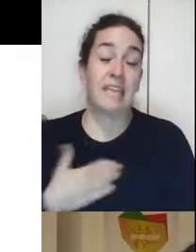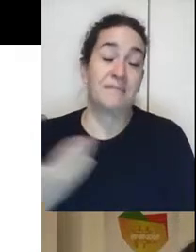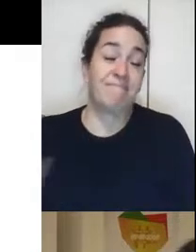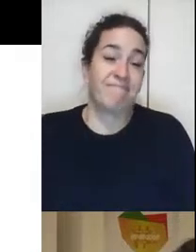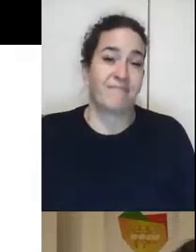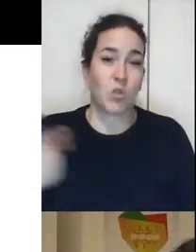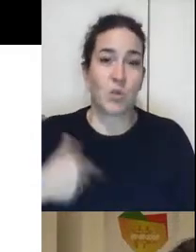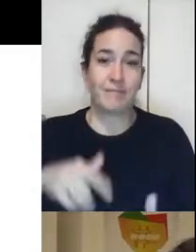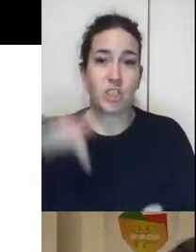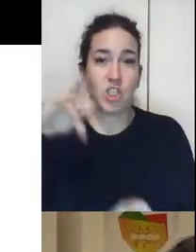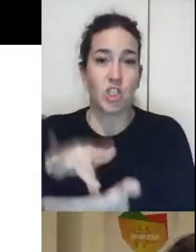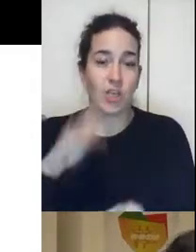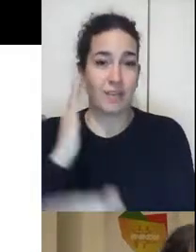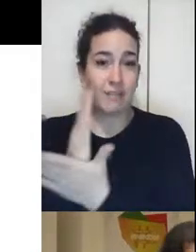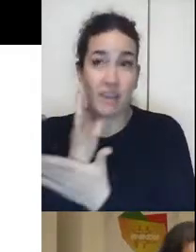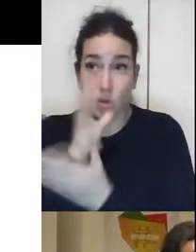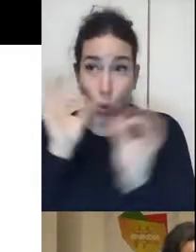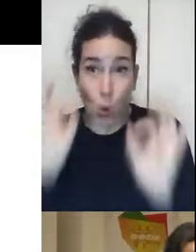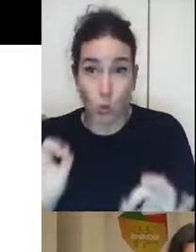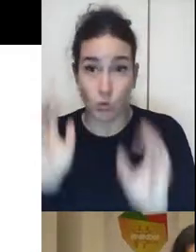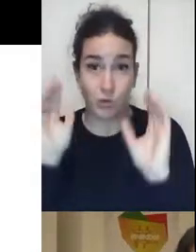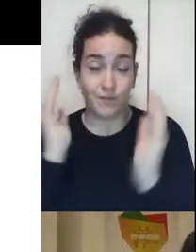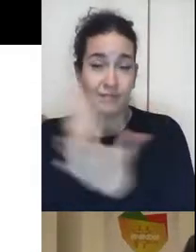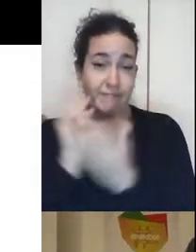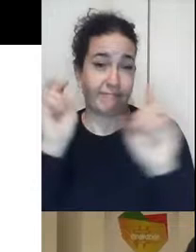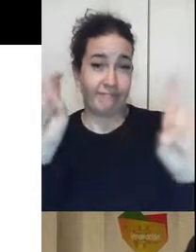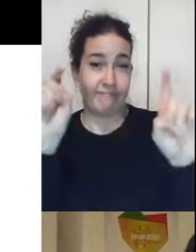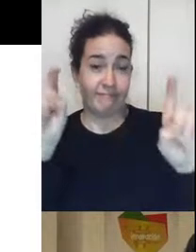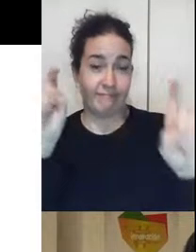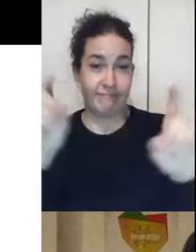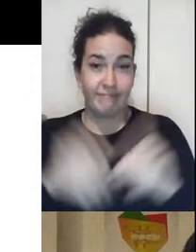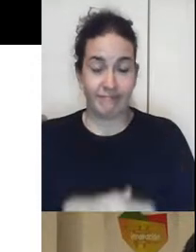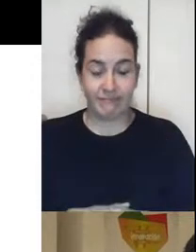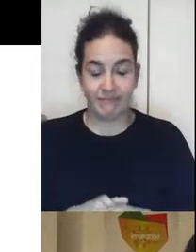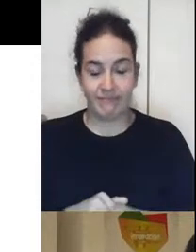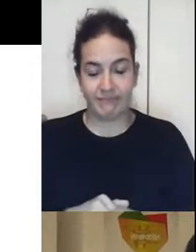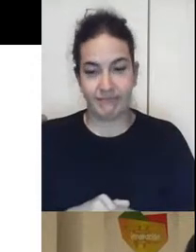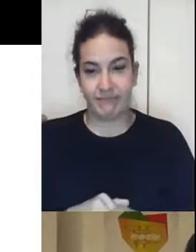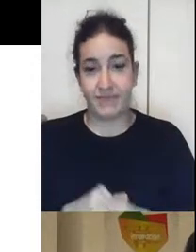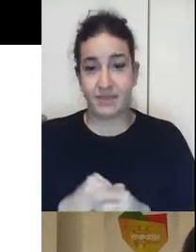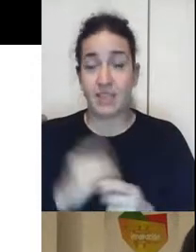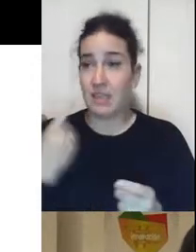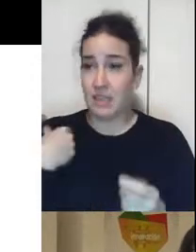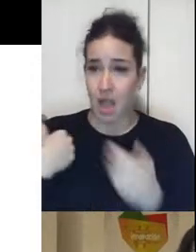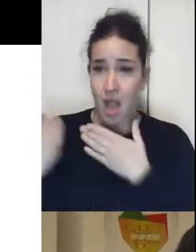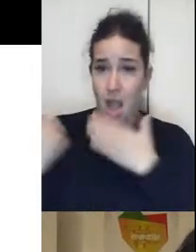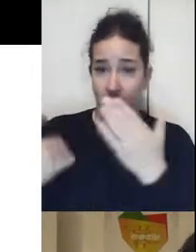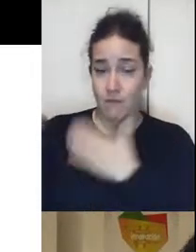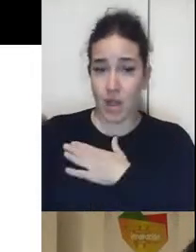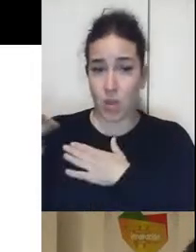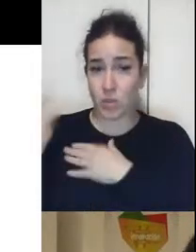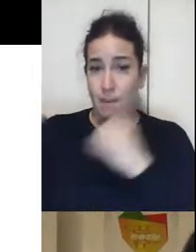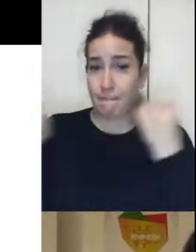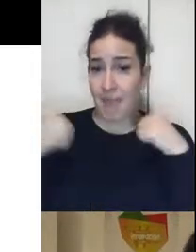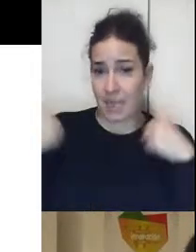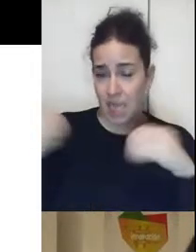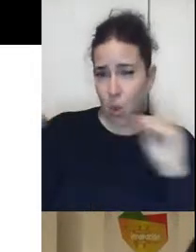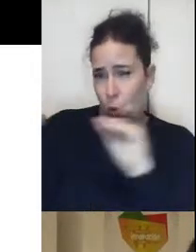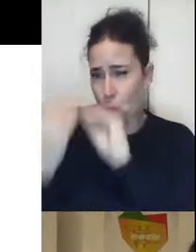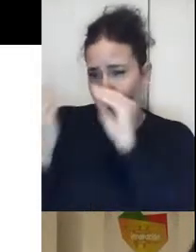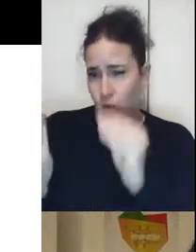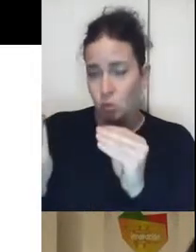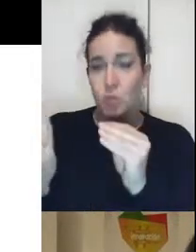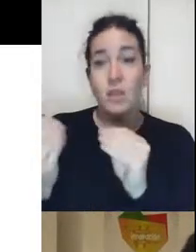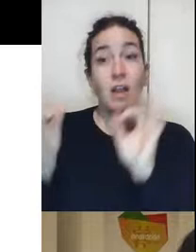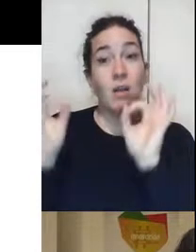dando clase ahora mismo y coincide, hemos podido comentar las dos prácticas juntos, coincide que